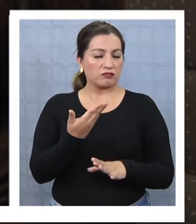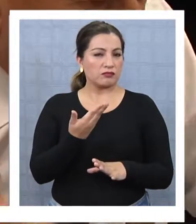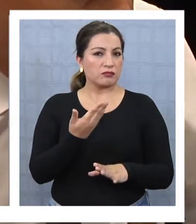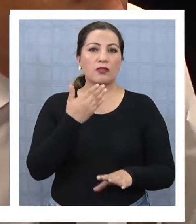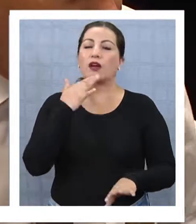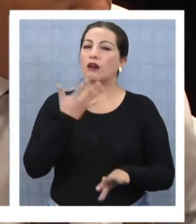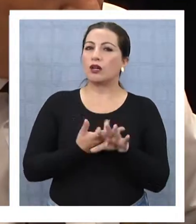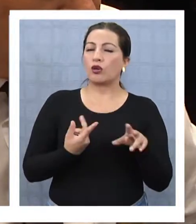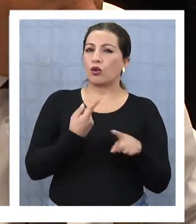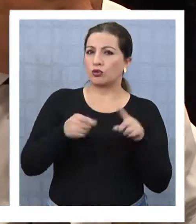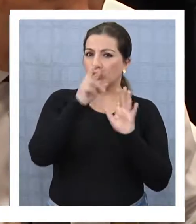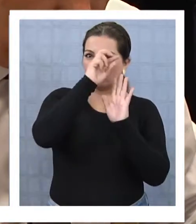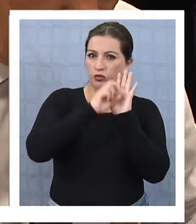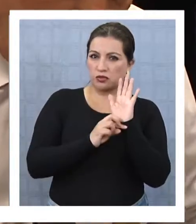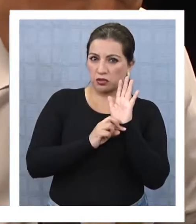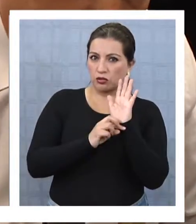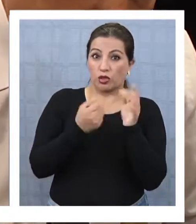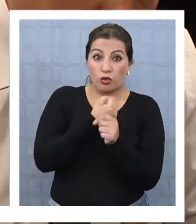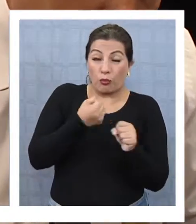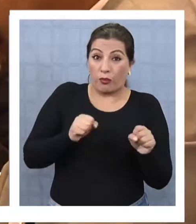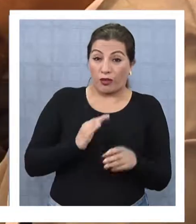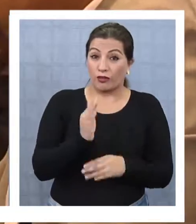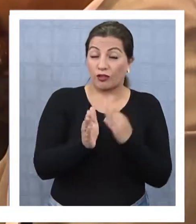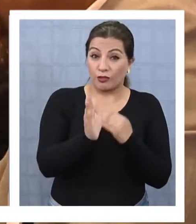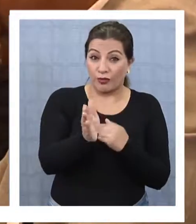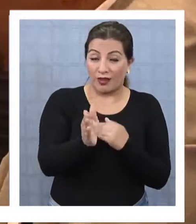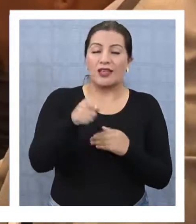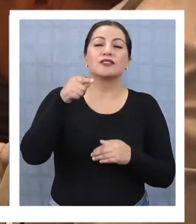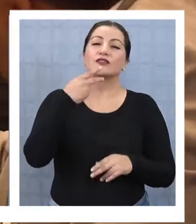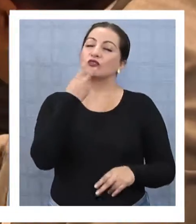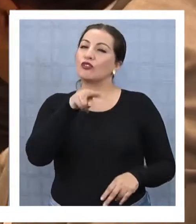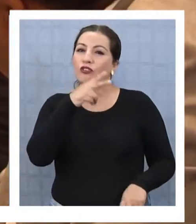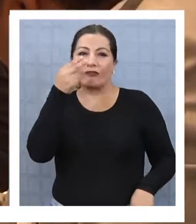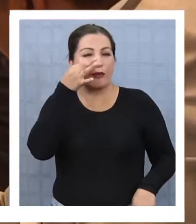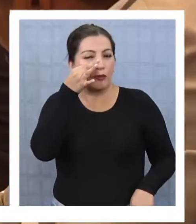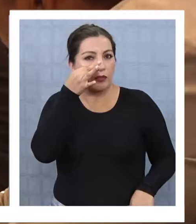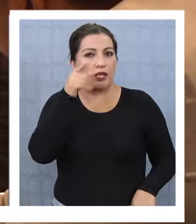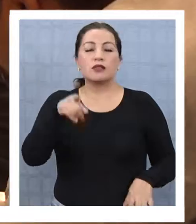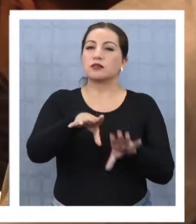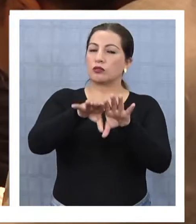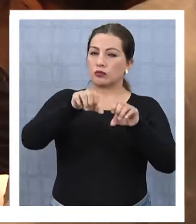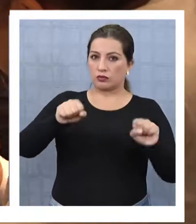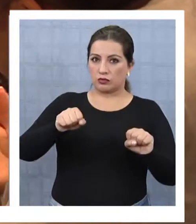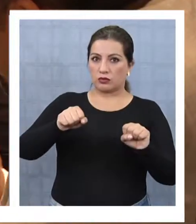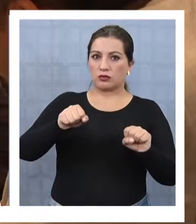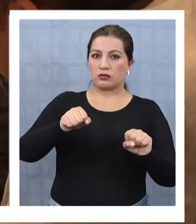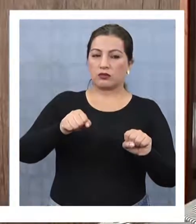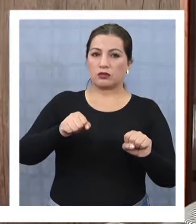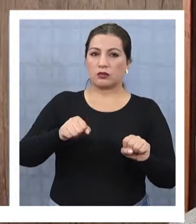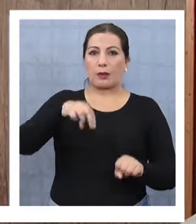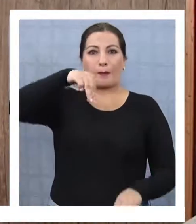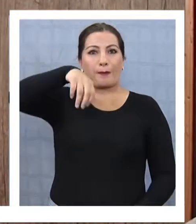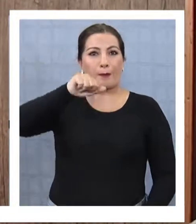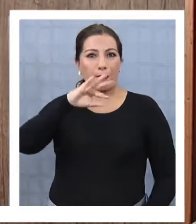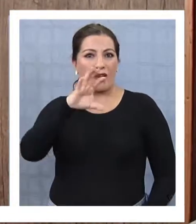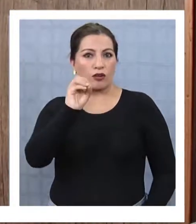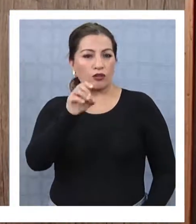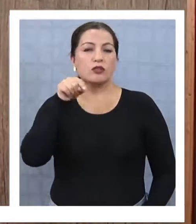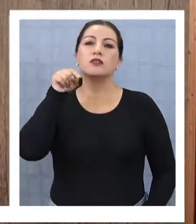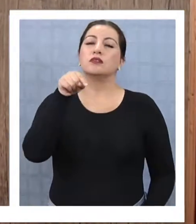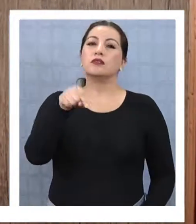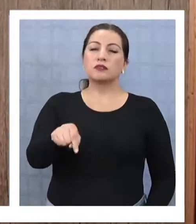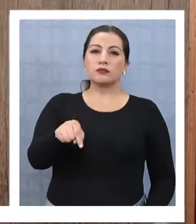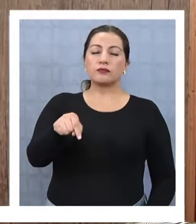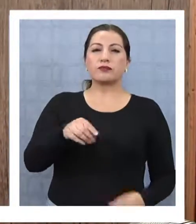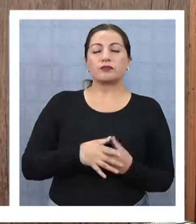hay otro proyecto que es inviable. Todas esas cosas se van viendo y es por eso que este convenio es casi un convenio marco en el que